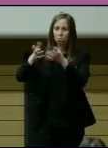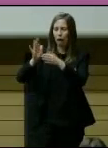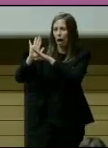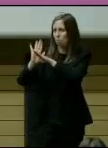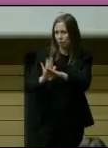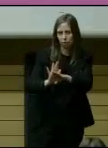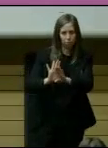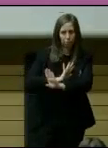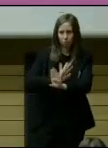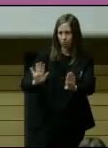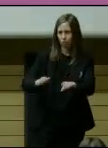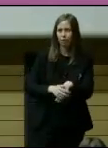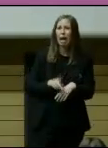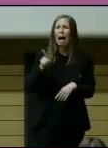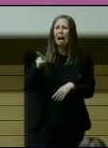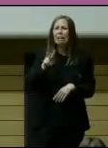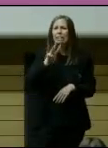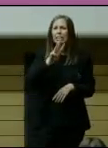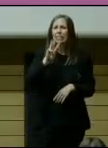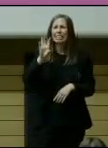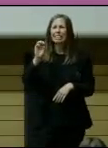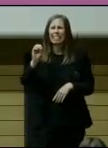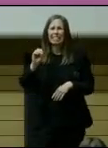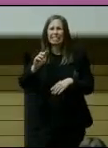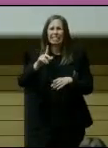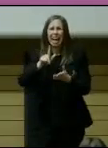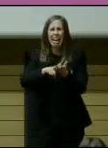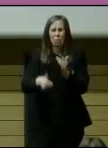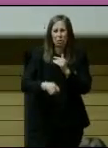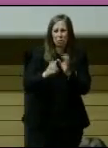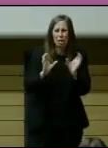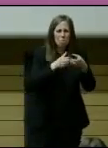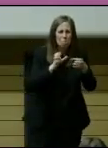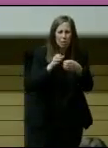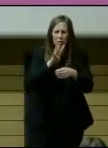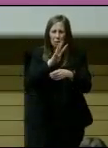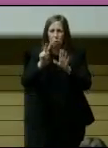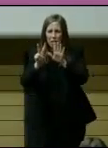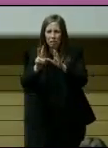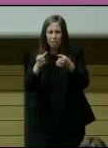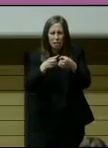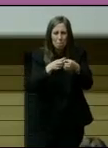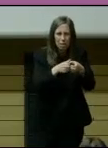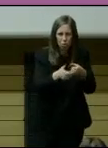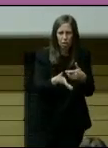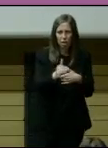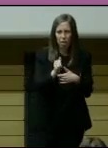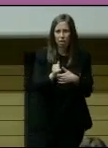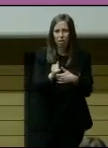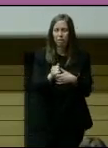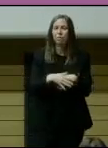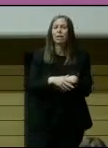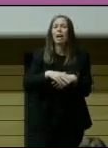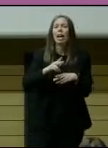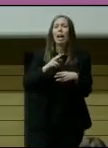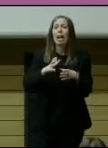paralelo. Tiene 30 y pico lenguas, 47 minorías. No hay ninguna minoría... La minoría más mayoritaria es